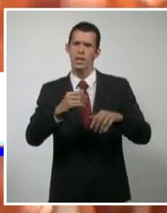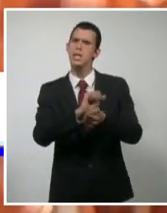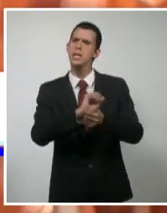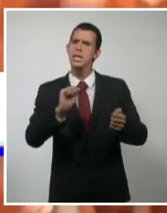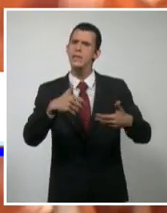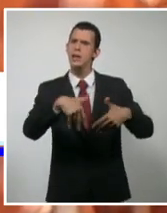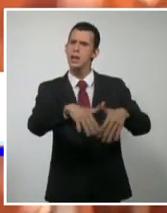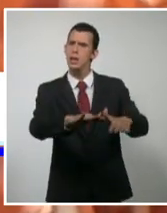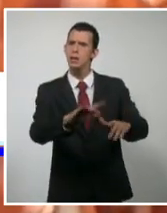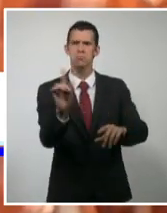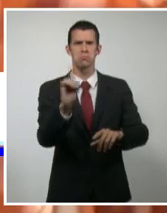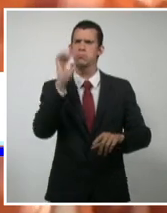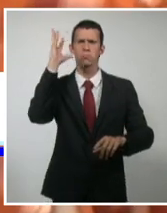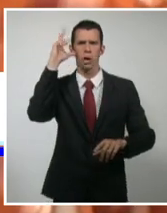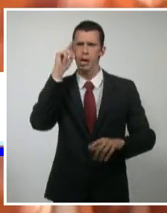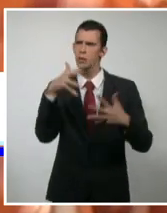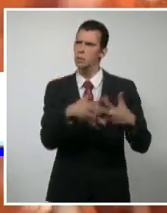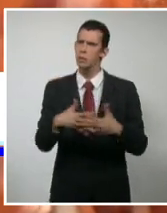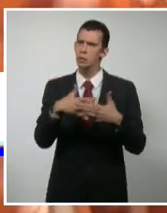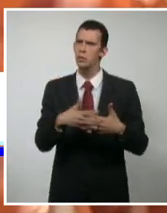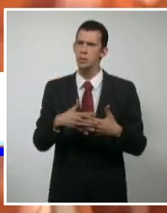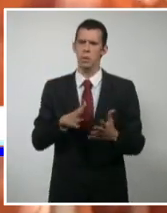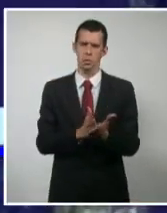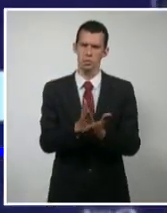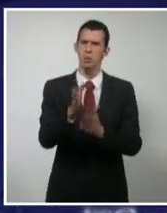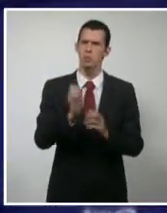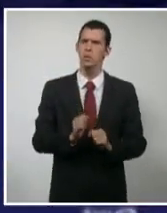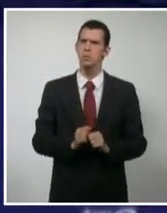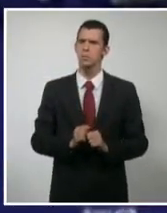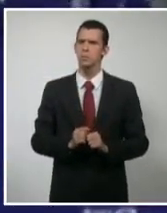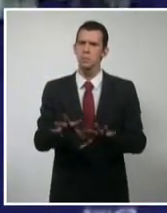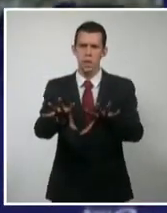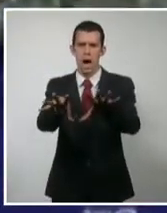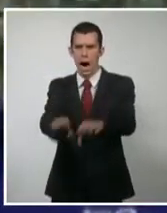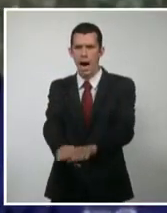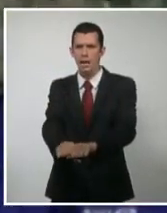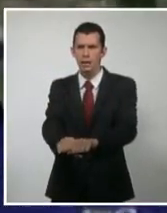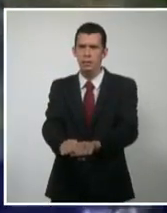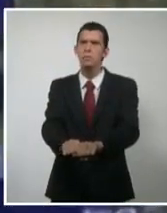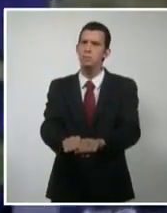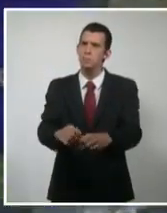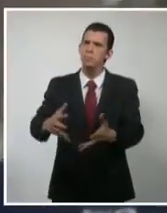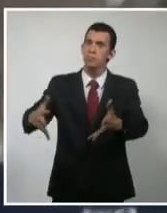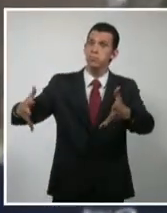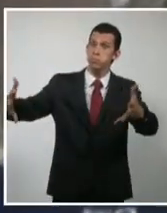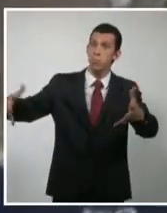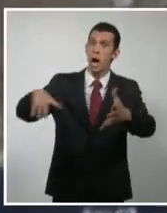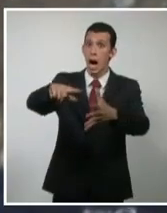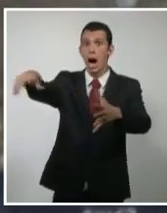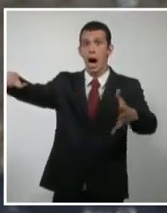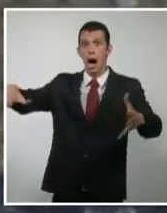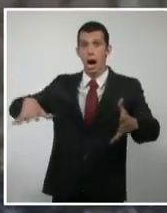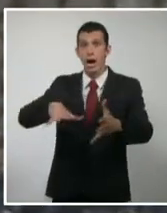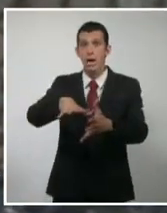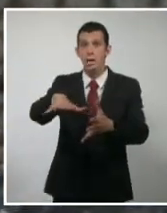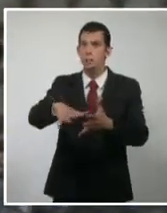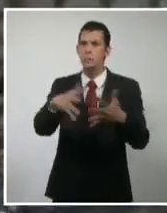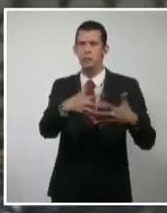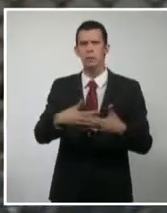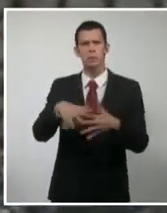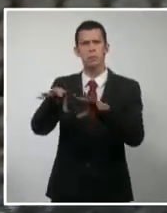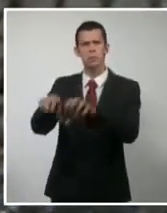dueño de esos 117 kilómetros cuadrados, el pueblo cubano. Una república mediatizada que acepta acuerdos por medio de la amenaza o